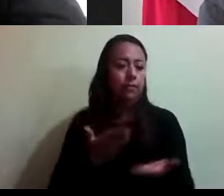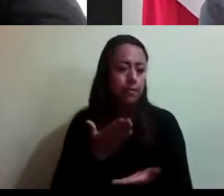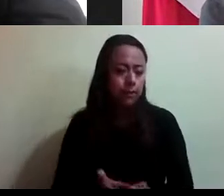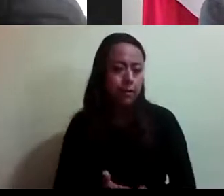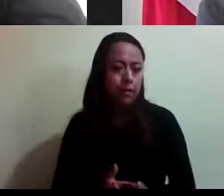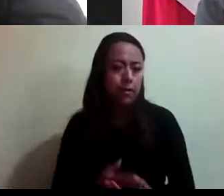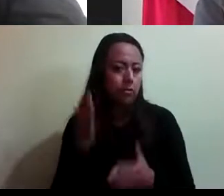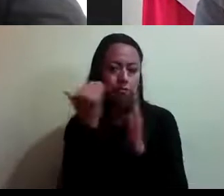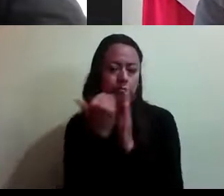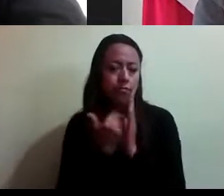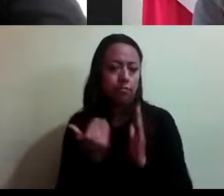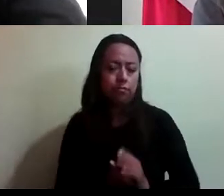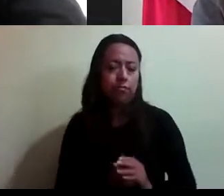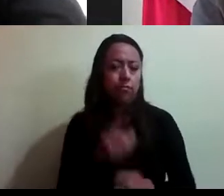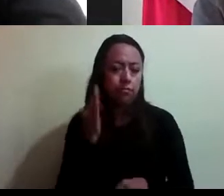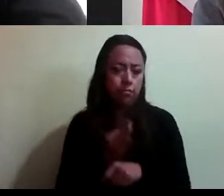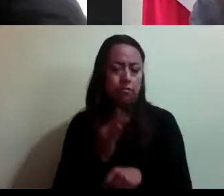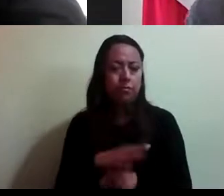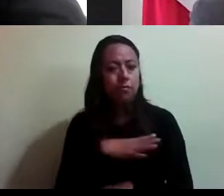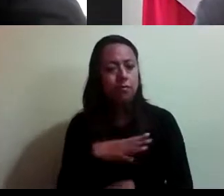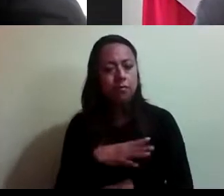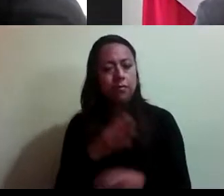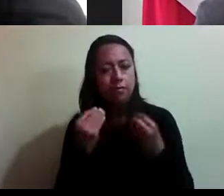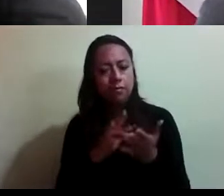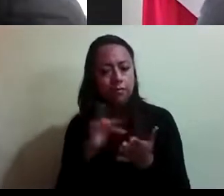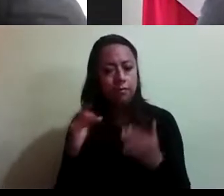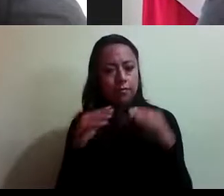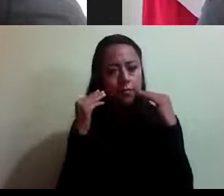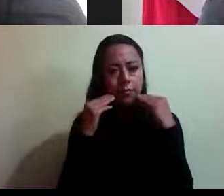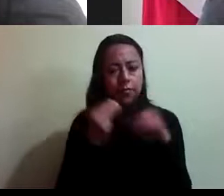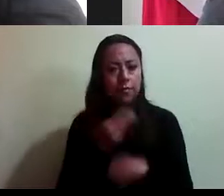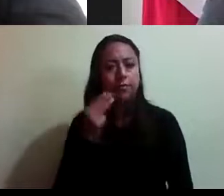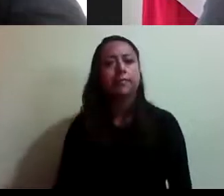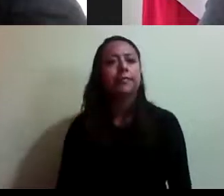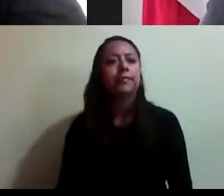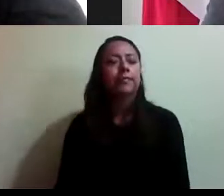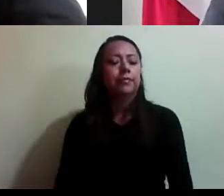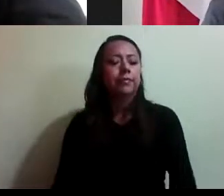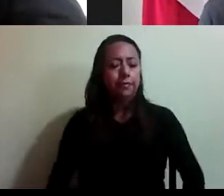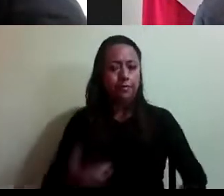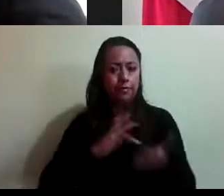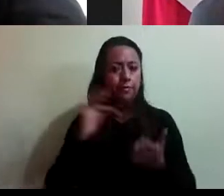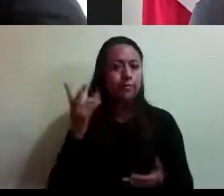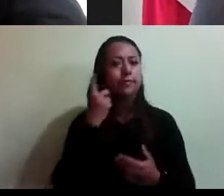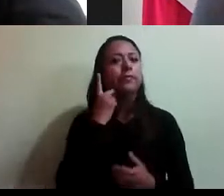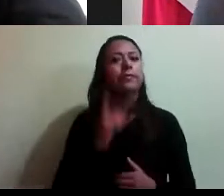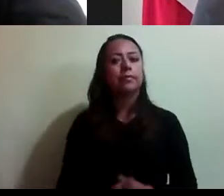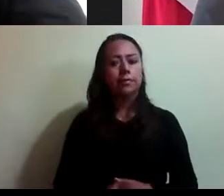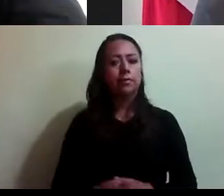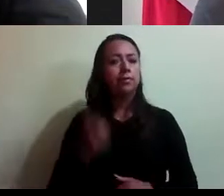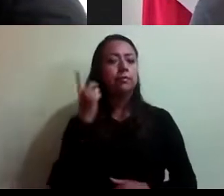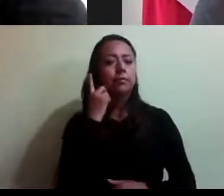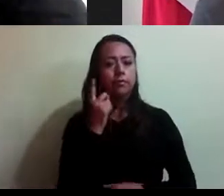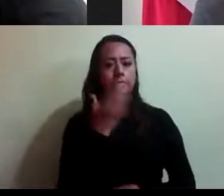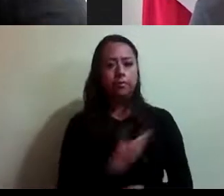tienen. Así es de que muchas gracias, muy amable. Gracias, diputado. Diputado presidente, le informo